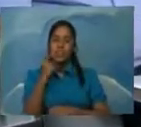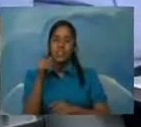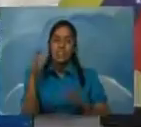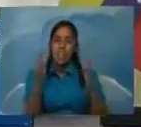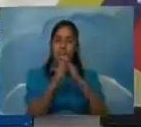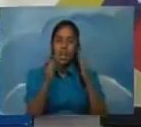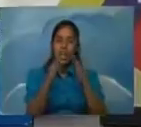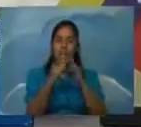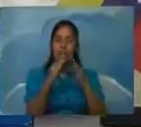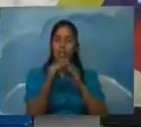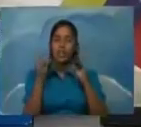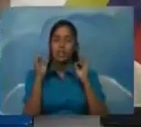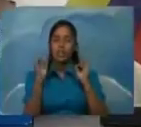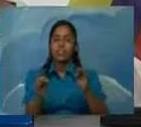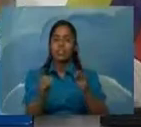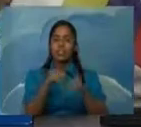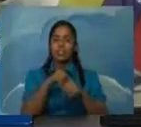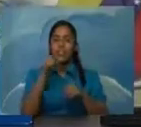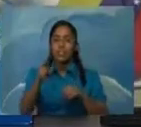casa,